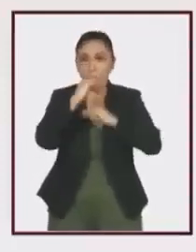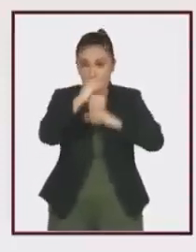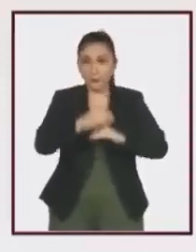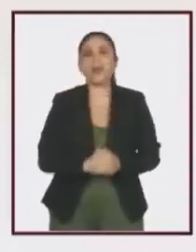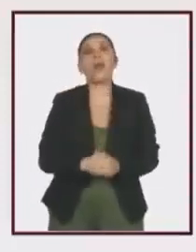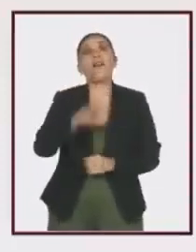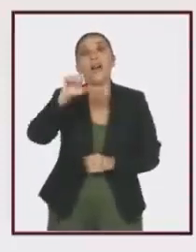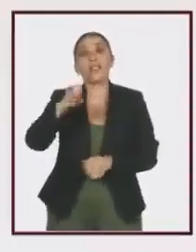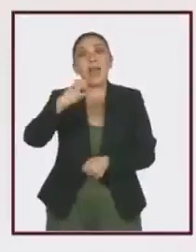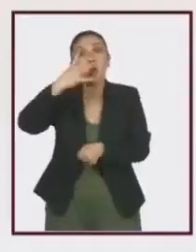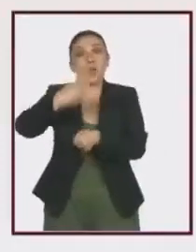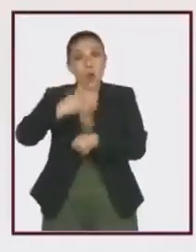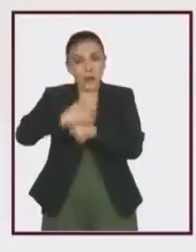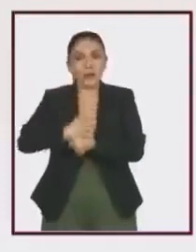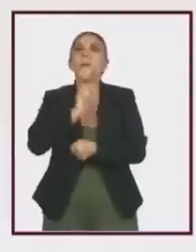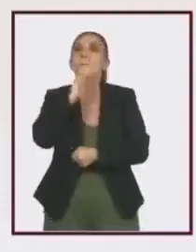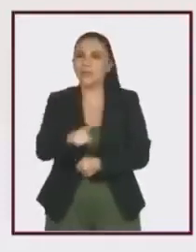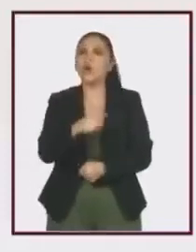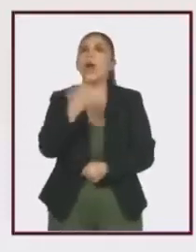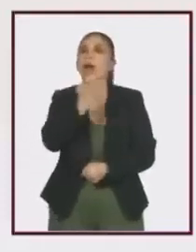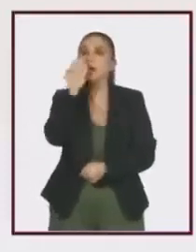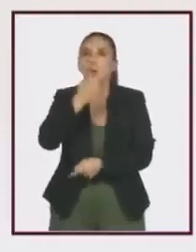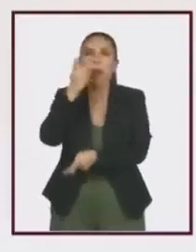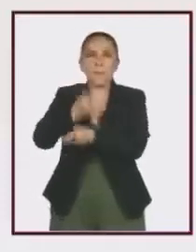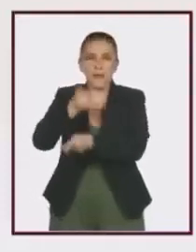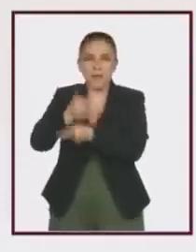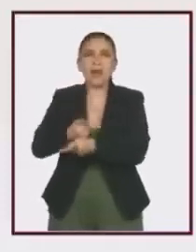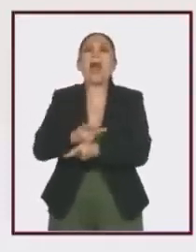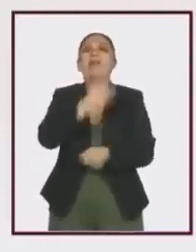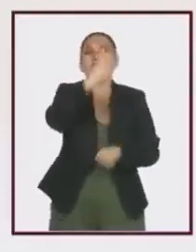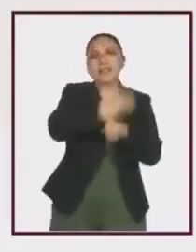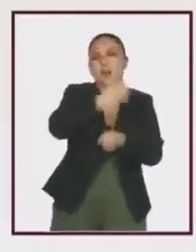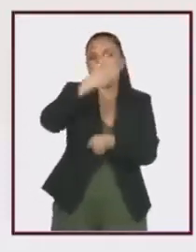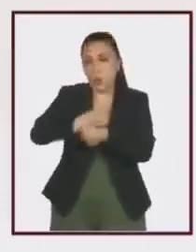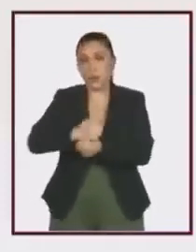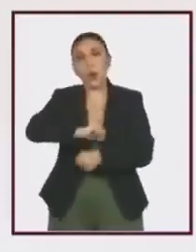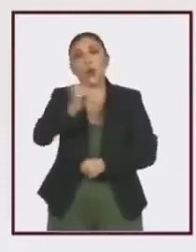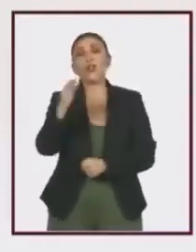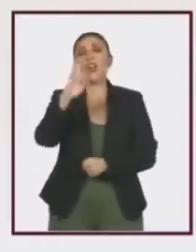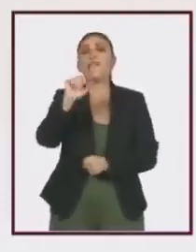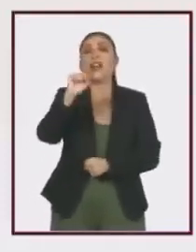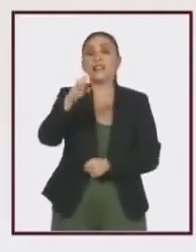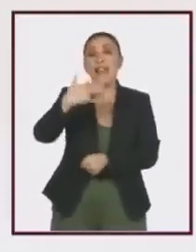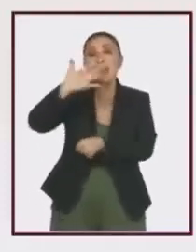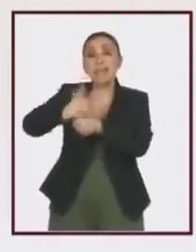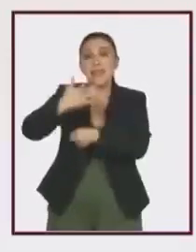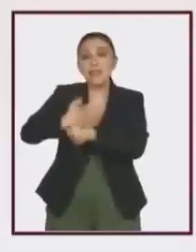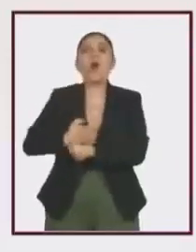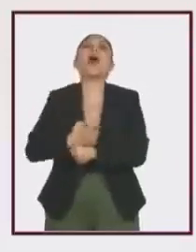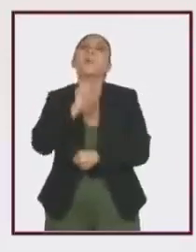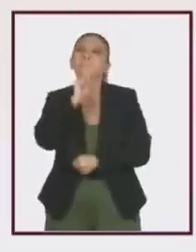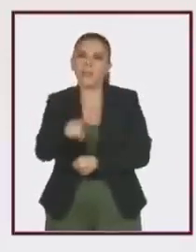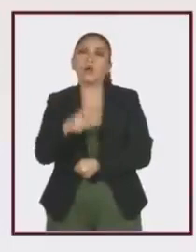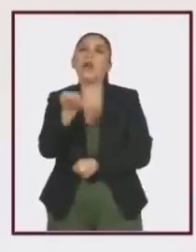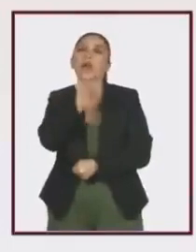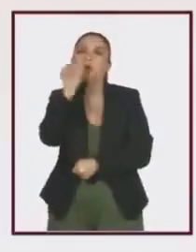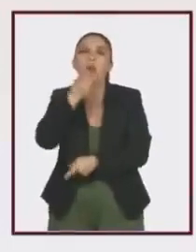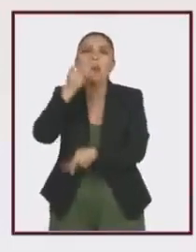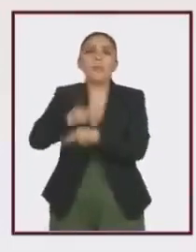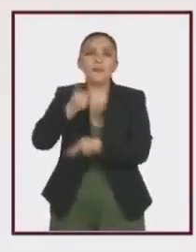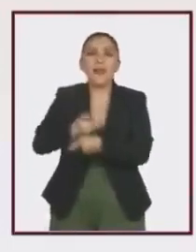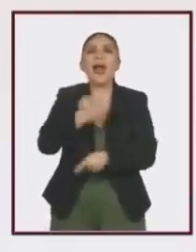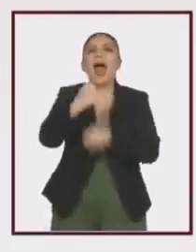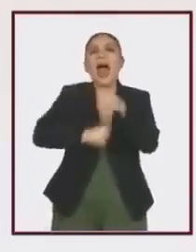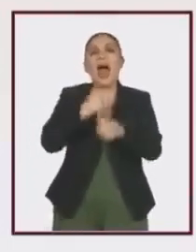a educación primaria también con tercero y cuarto grado, y fase 5 a la educación primaria con el quinto y sexto